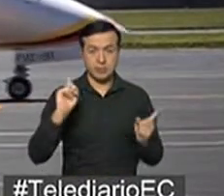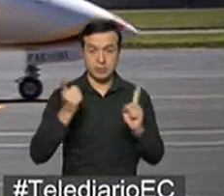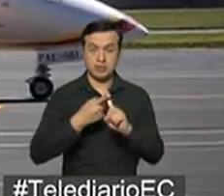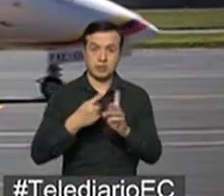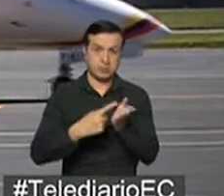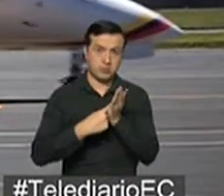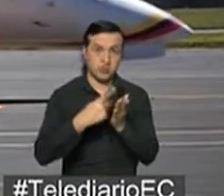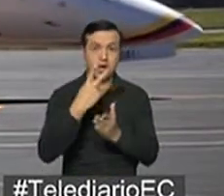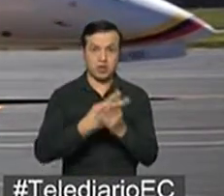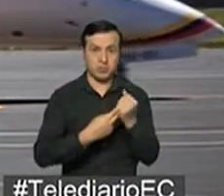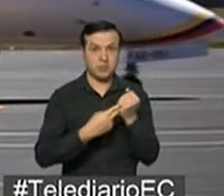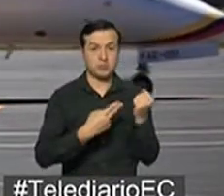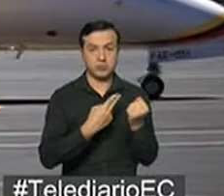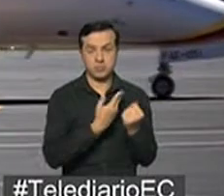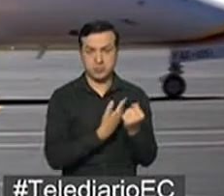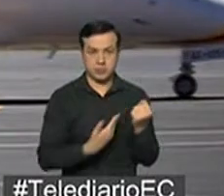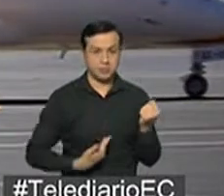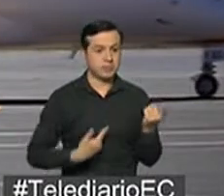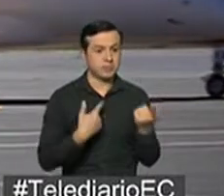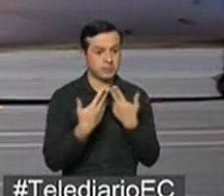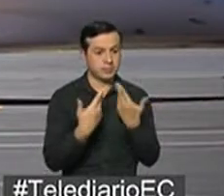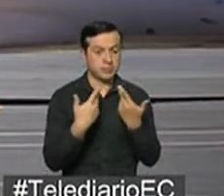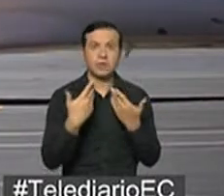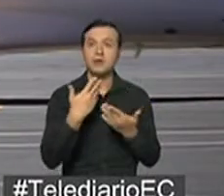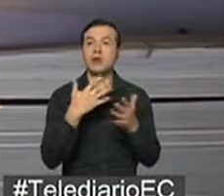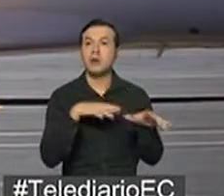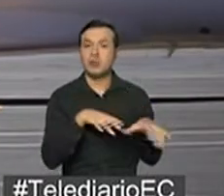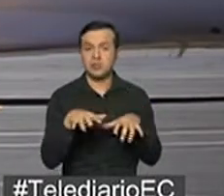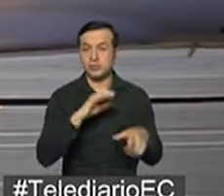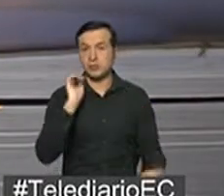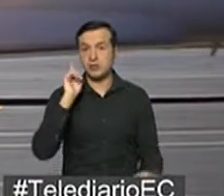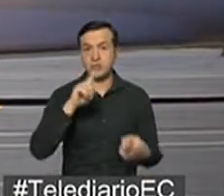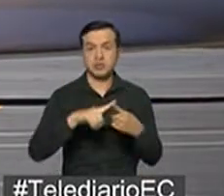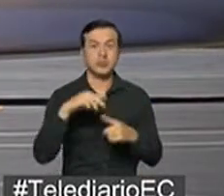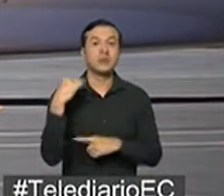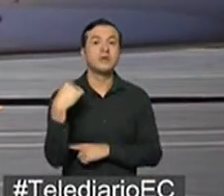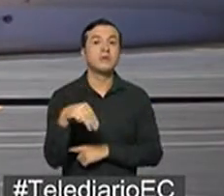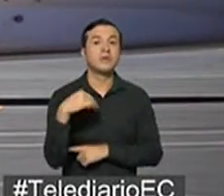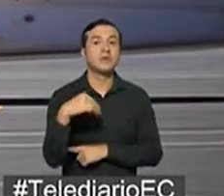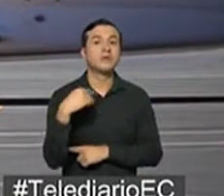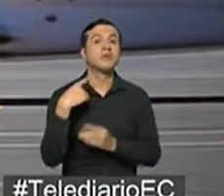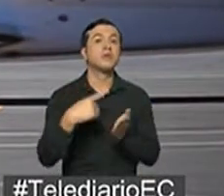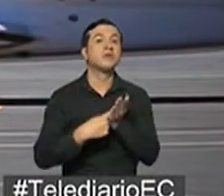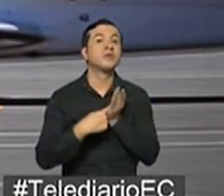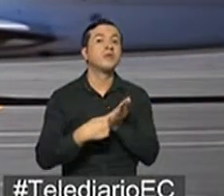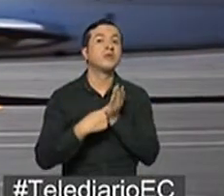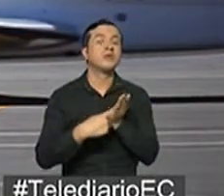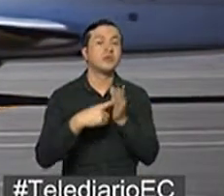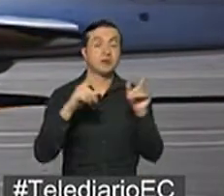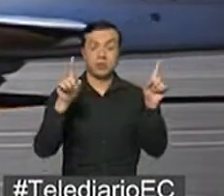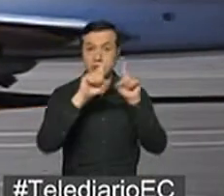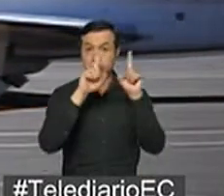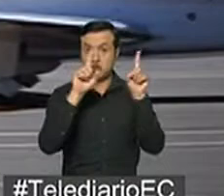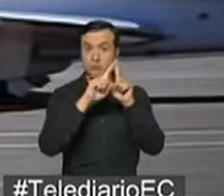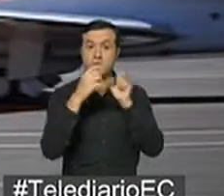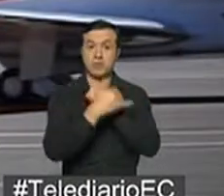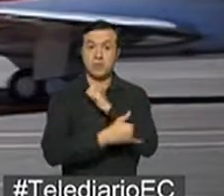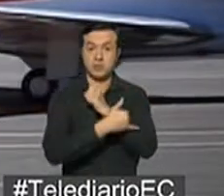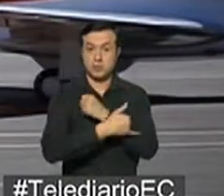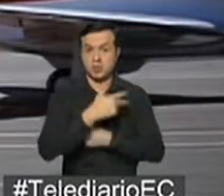bilateral las actividades del jefe de estado se extenderán hasta este miércoles donde mantendrá reuniones con empresarios de guatemala